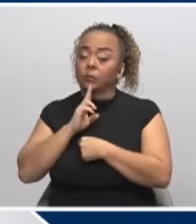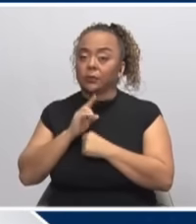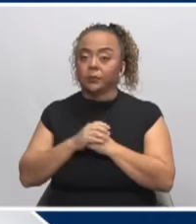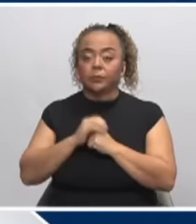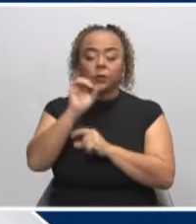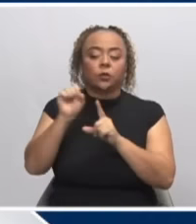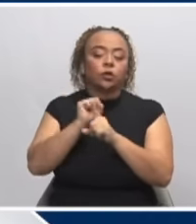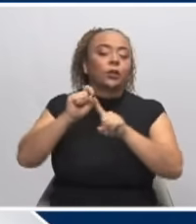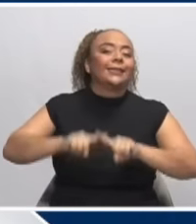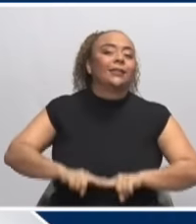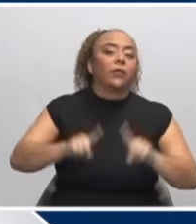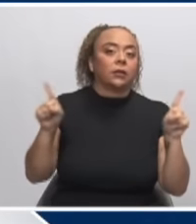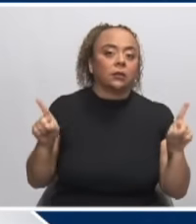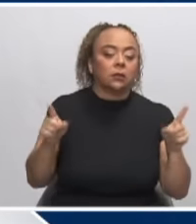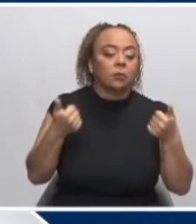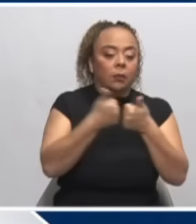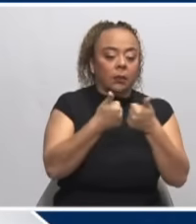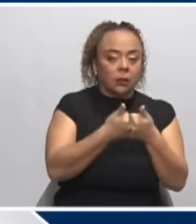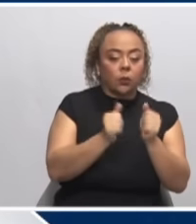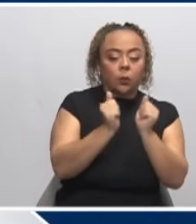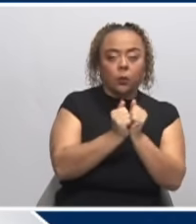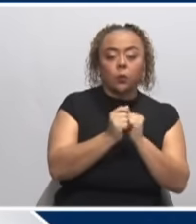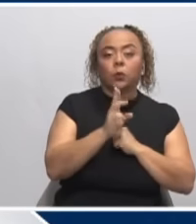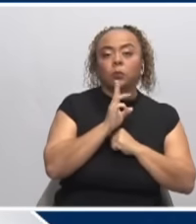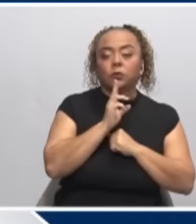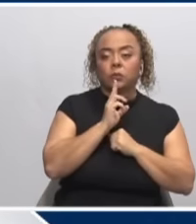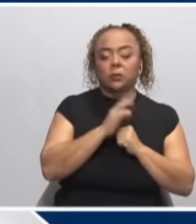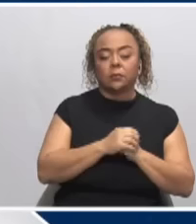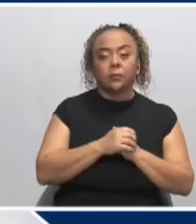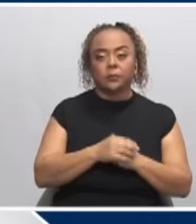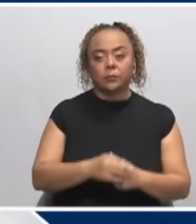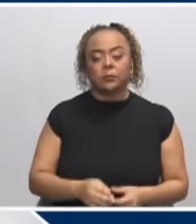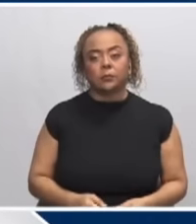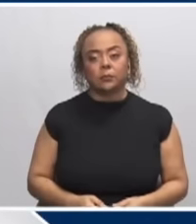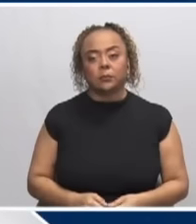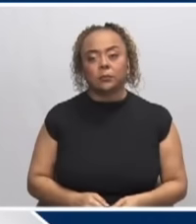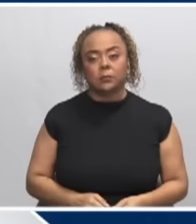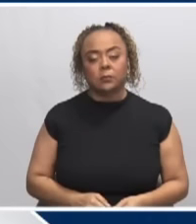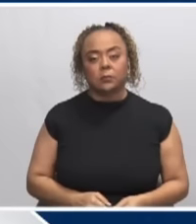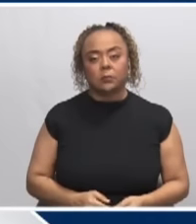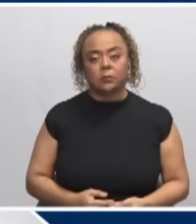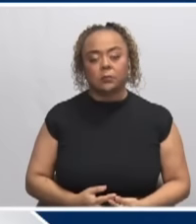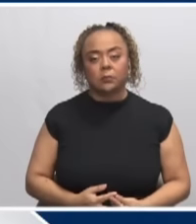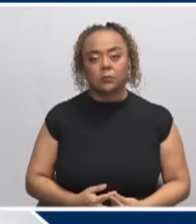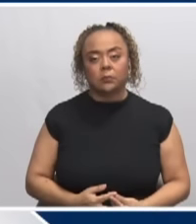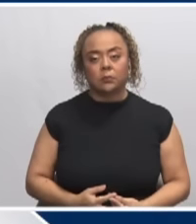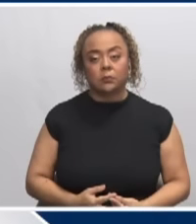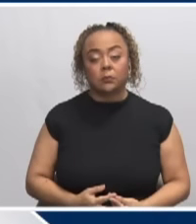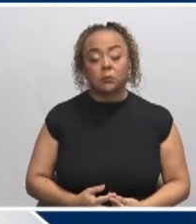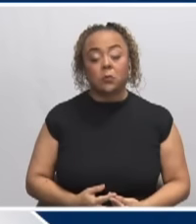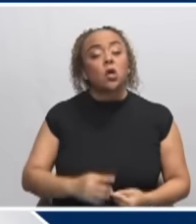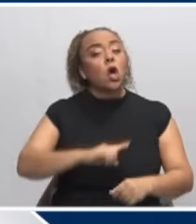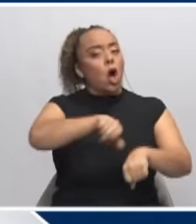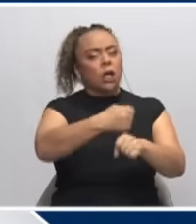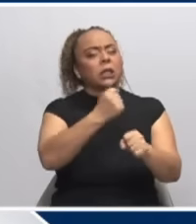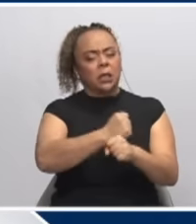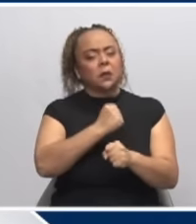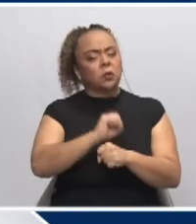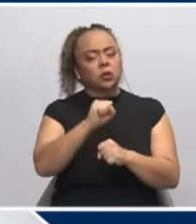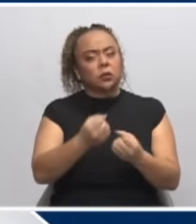condiciones muy diferentes el partido con la selección de Honduras con ya muchas horas de trabajo